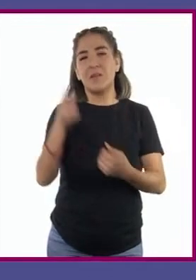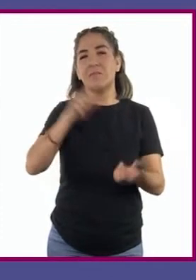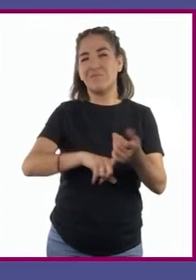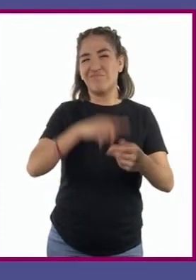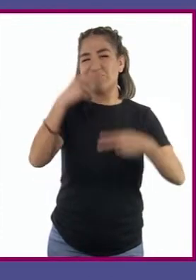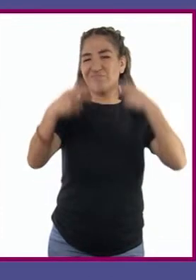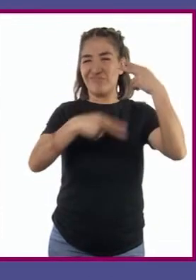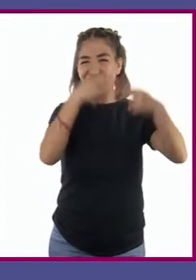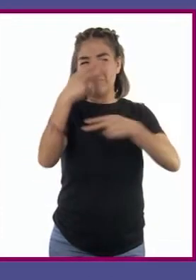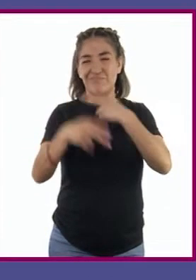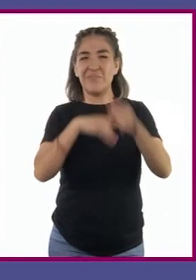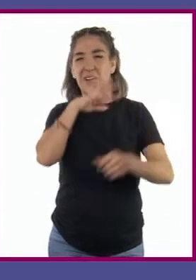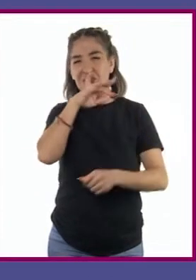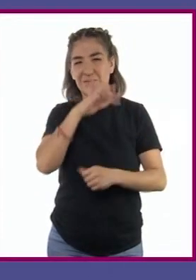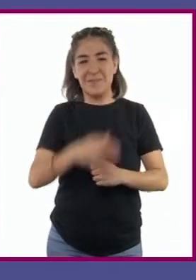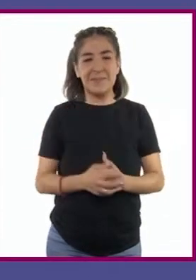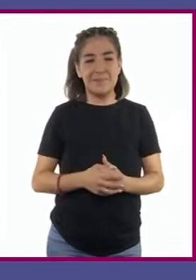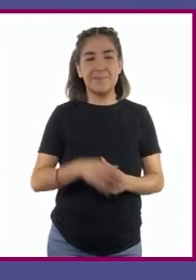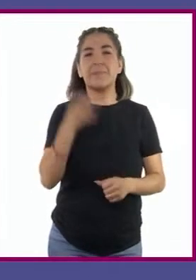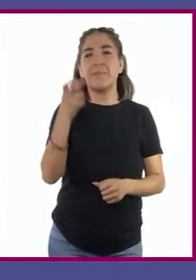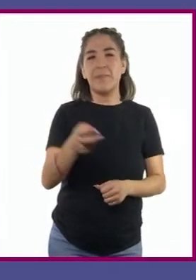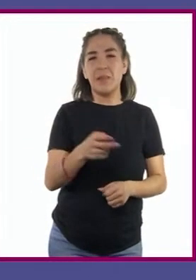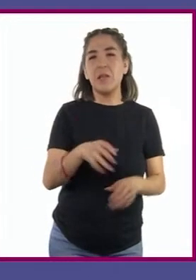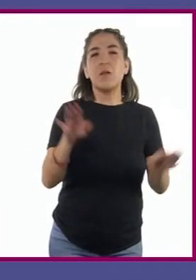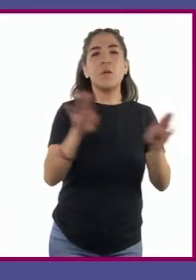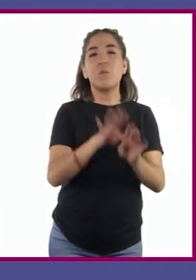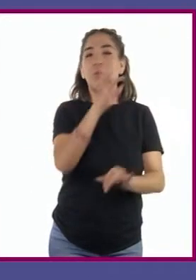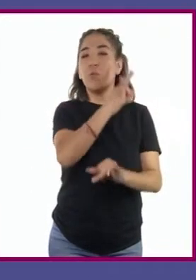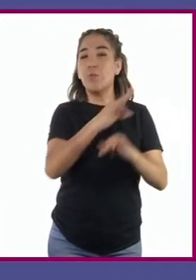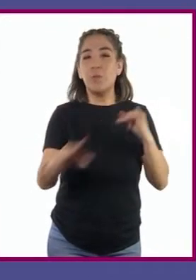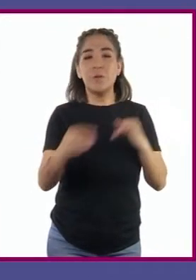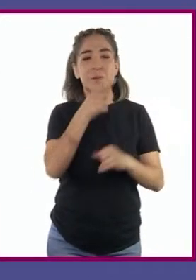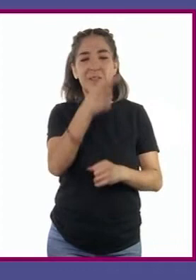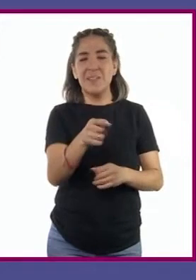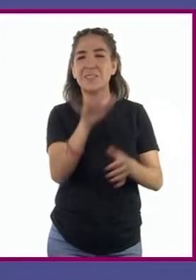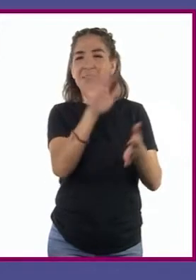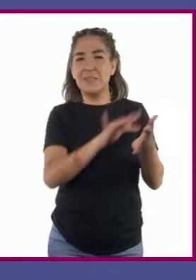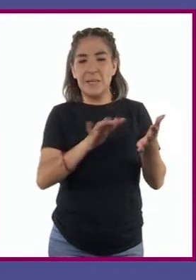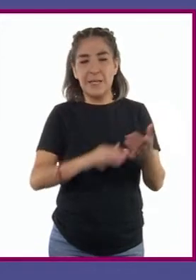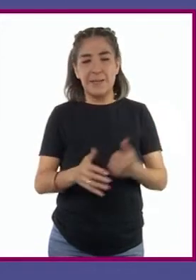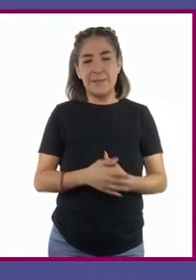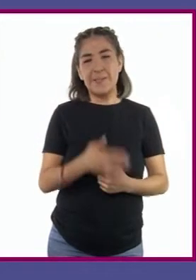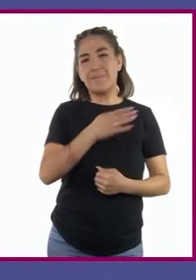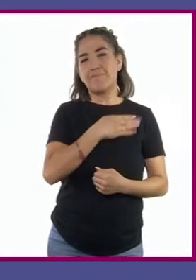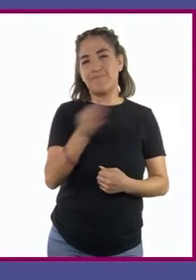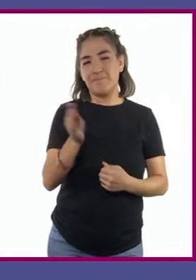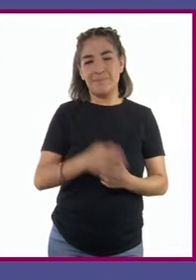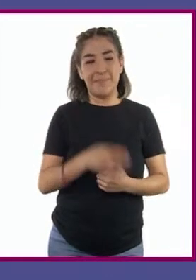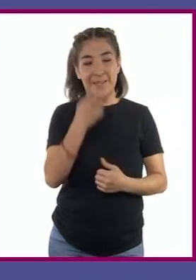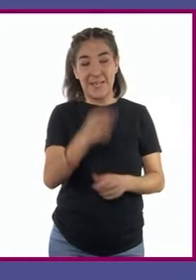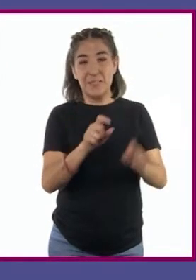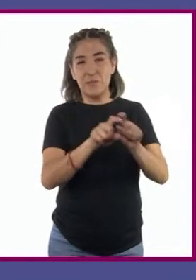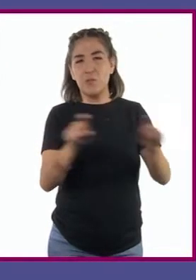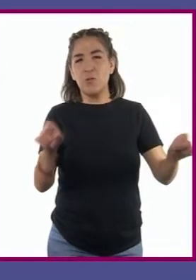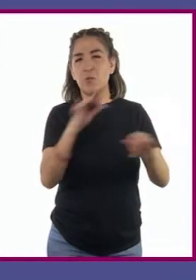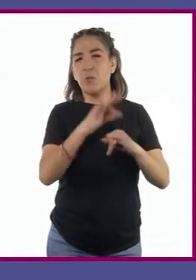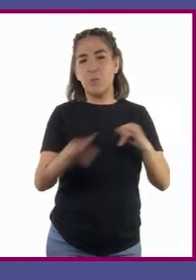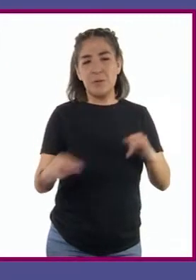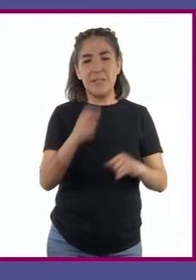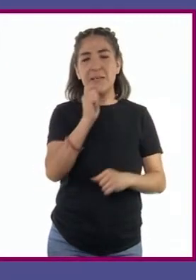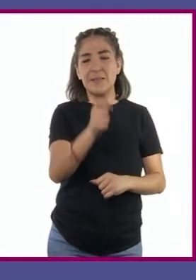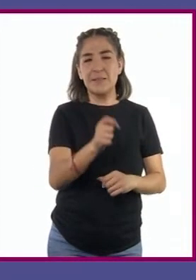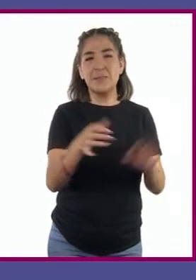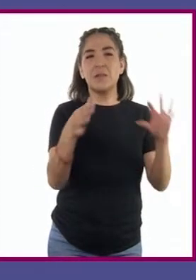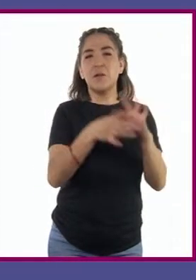contaminación. Profesora, ¿y qué me dice de la parte final del texto? Bueno, el último enunciado sin duda llega